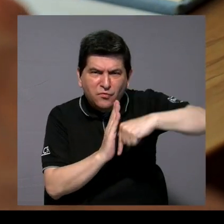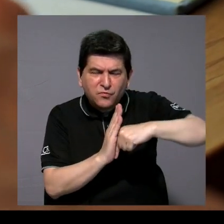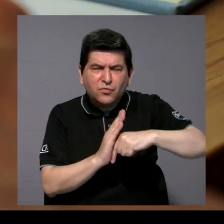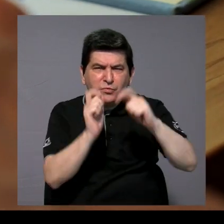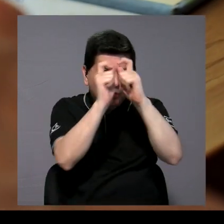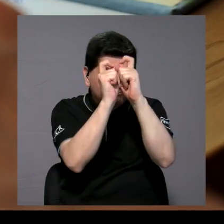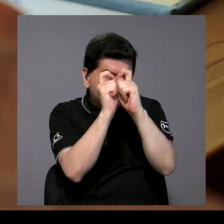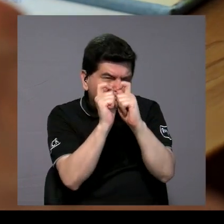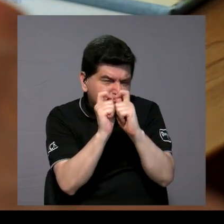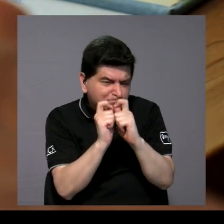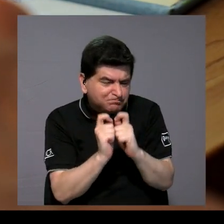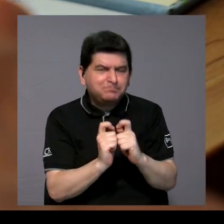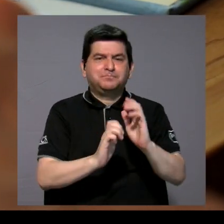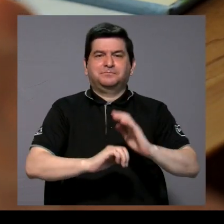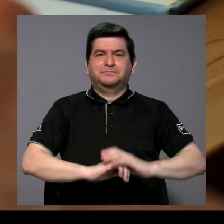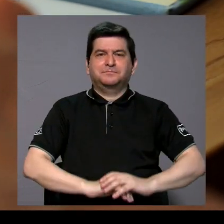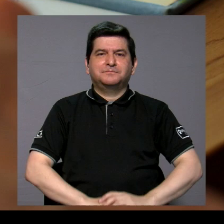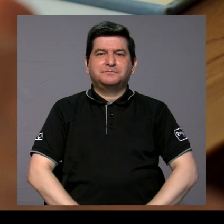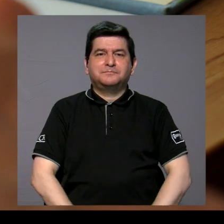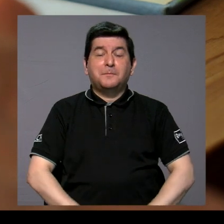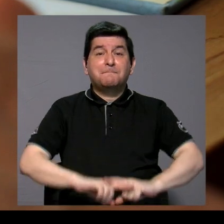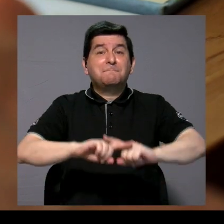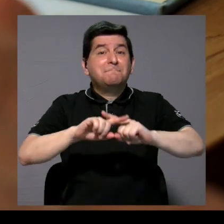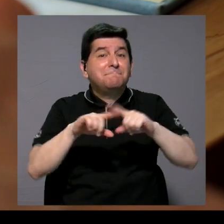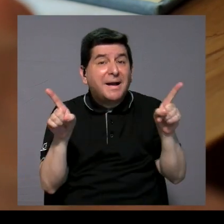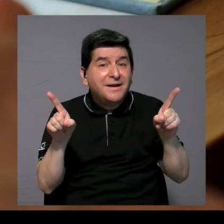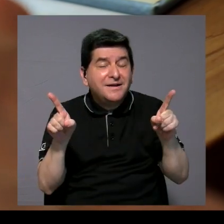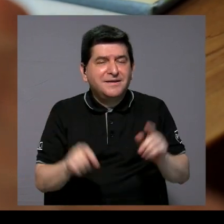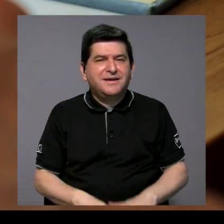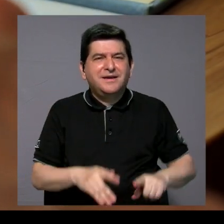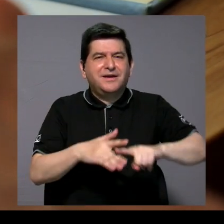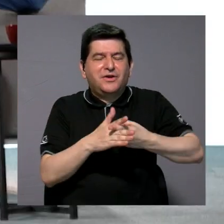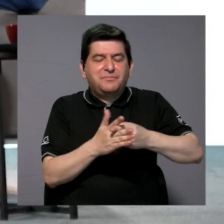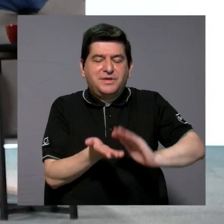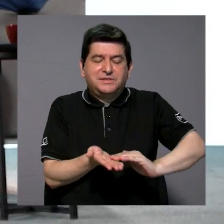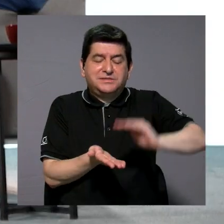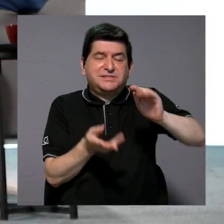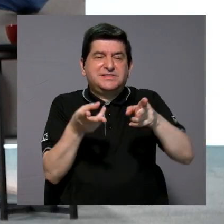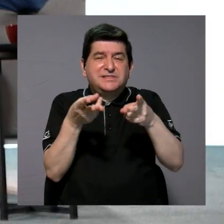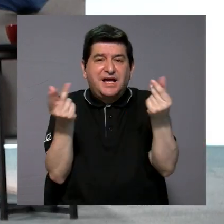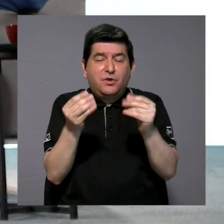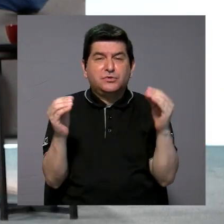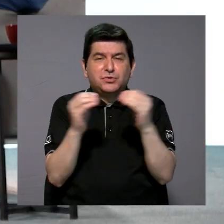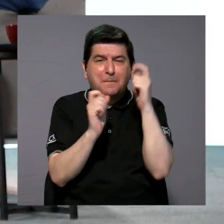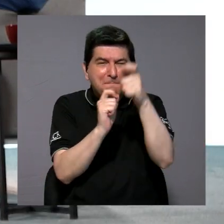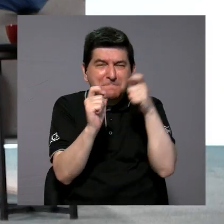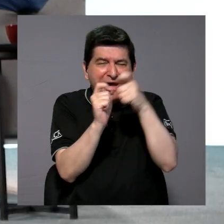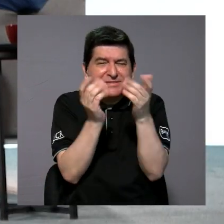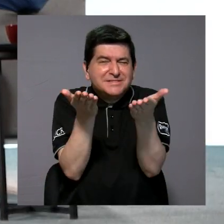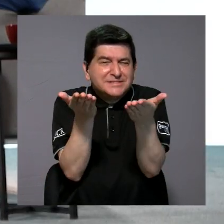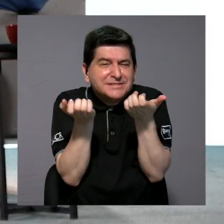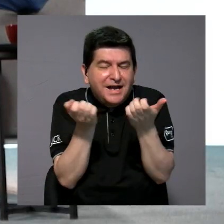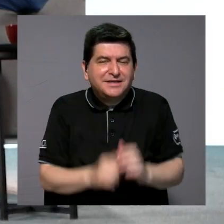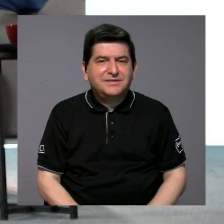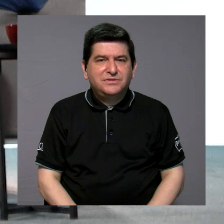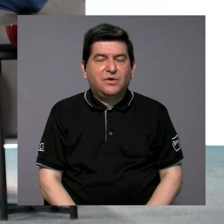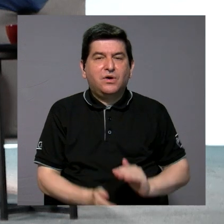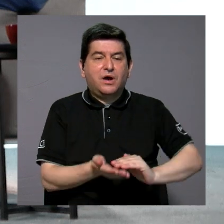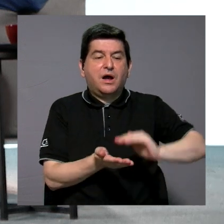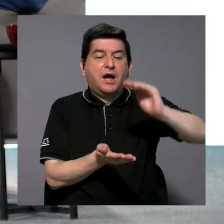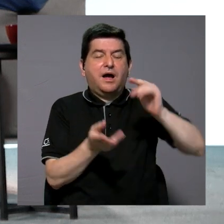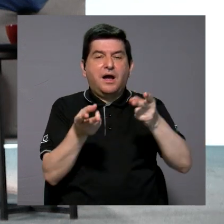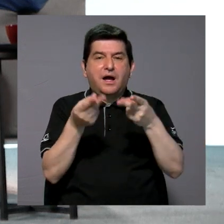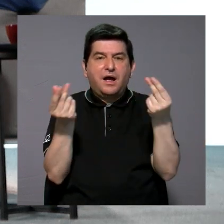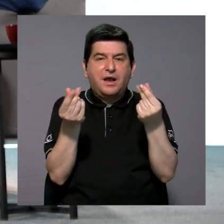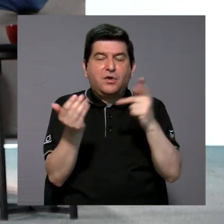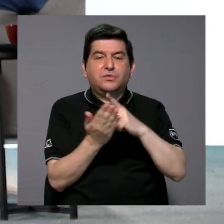detalle, hacerlo más fino, pero ya entonces empieza a aumentar el costo. Mientras más fino lo querés hacer, más va a aumentar el costo